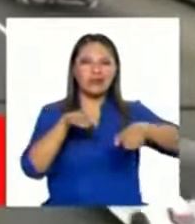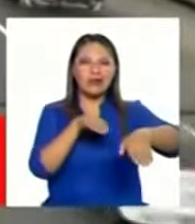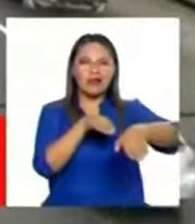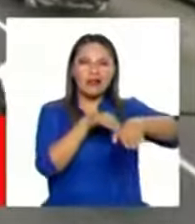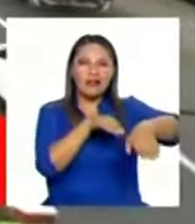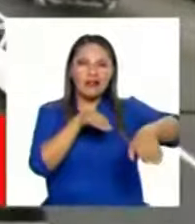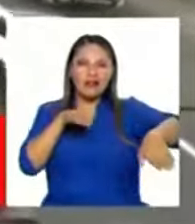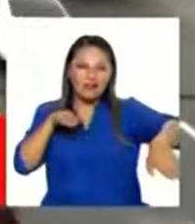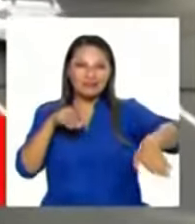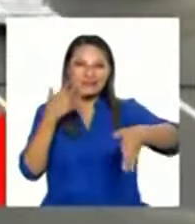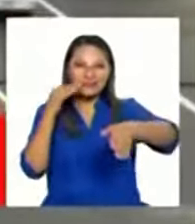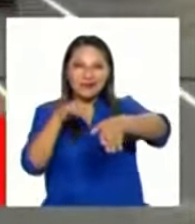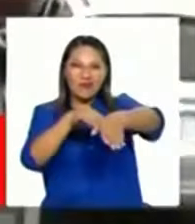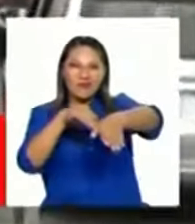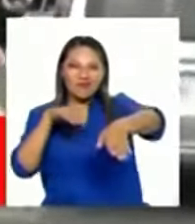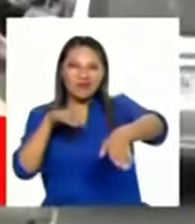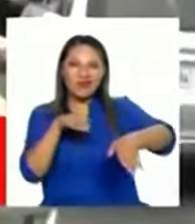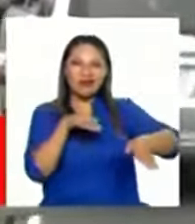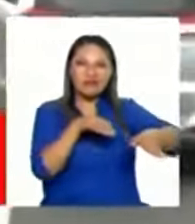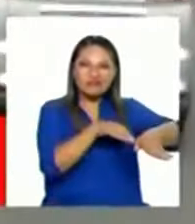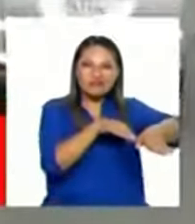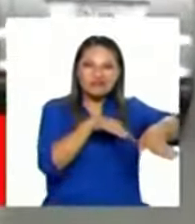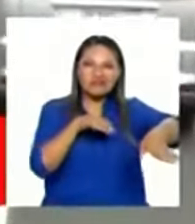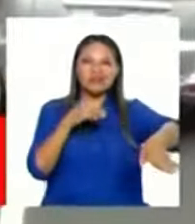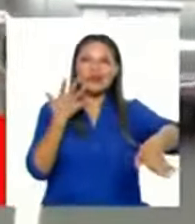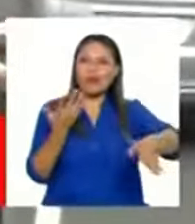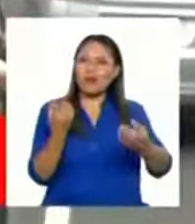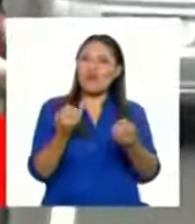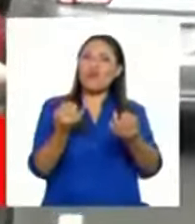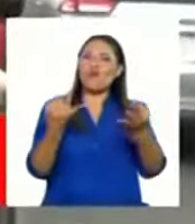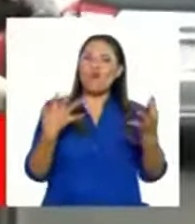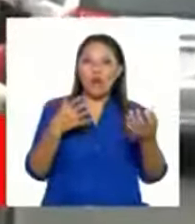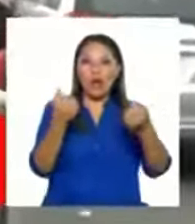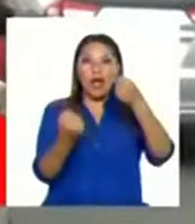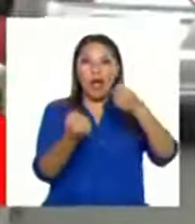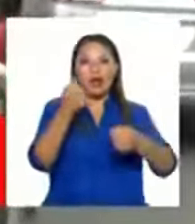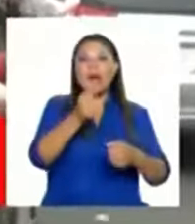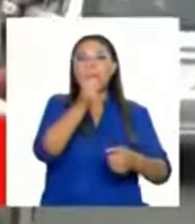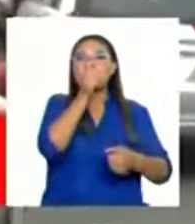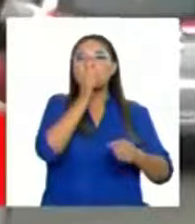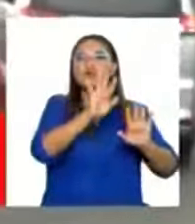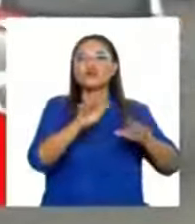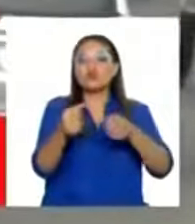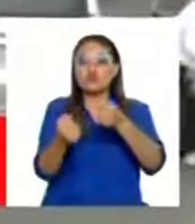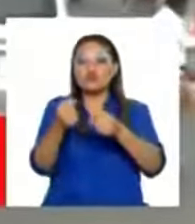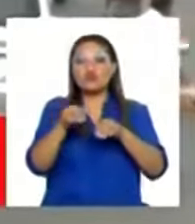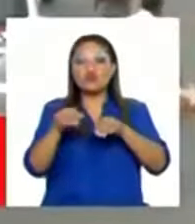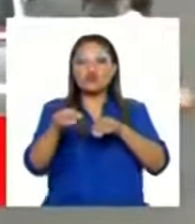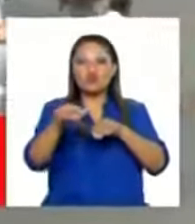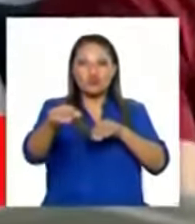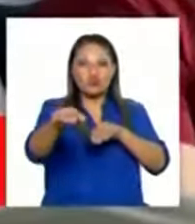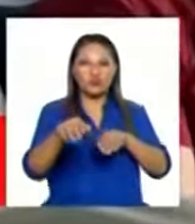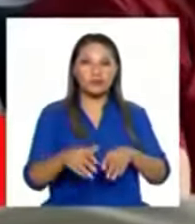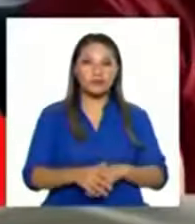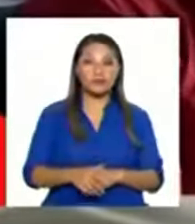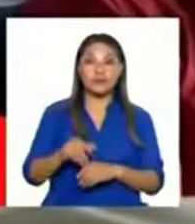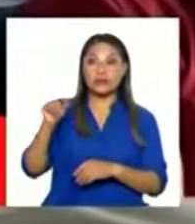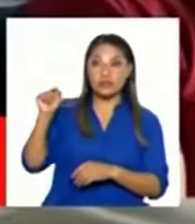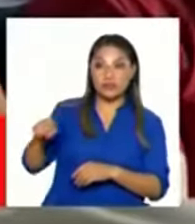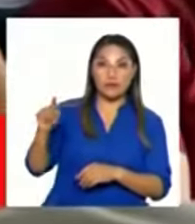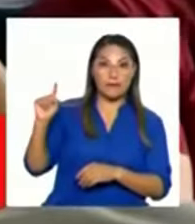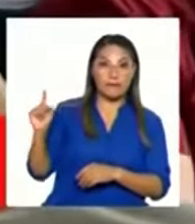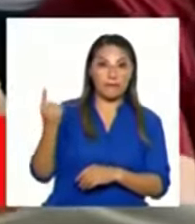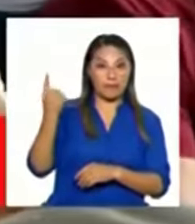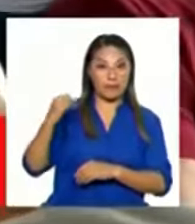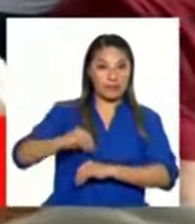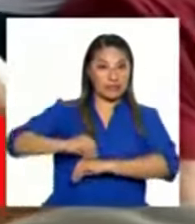la Panamericana Sur. La mayor cantidad de vehículos eran autos particulares. Asimismo, en el marco de este primer